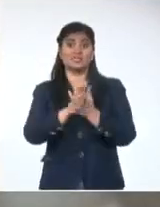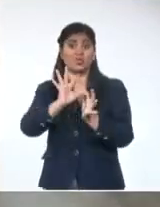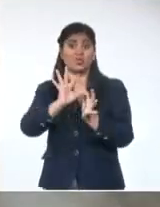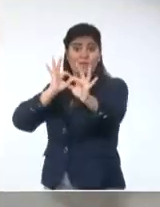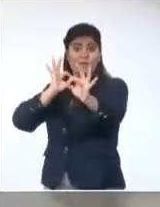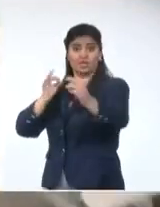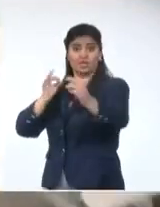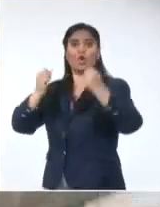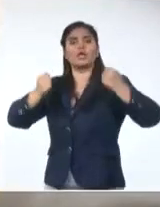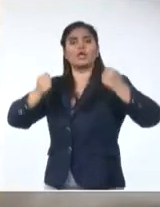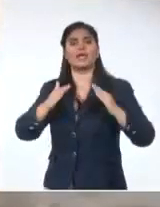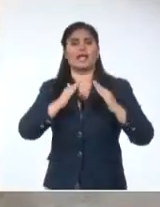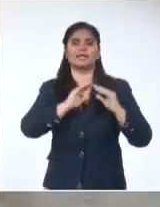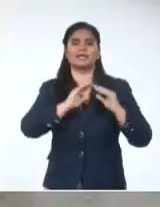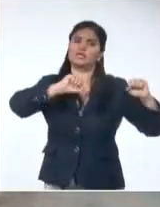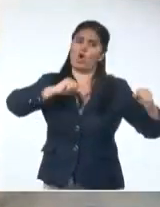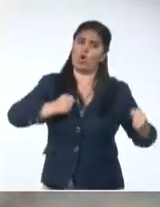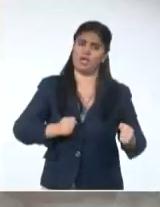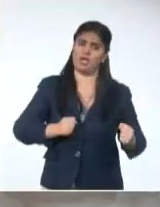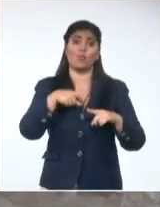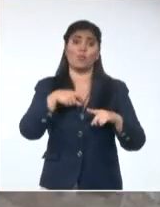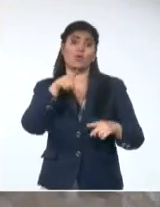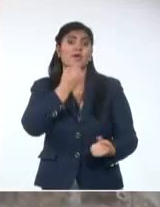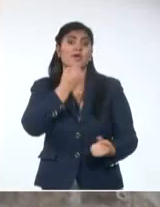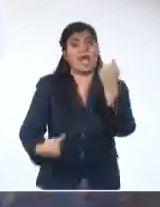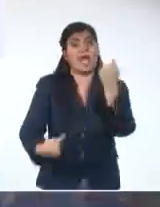salir de sus casas por precaución